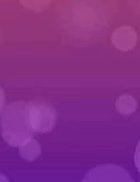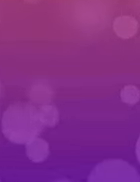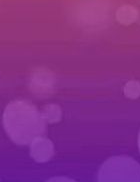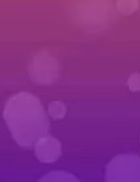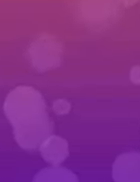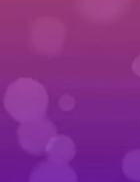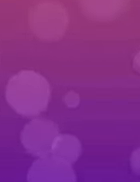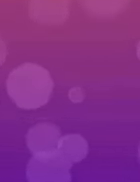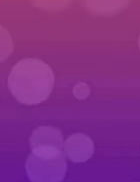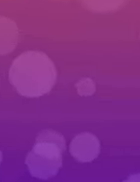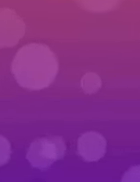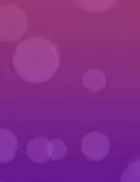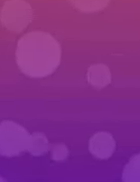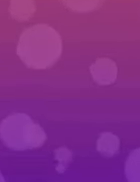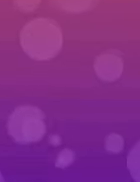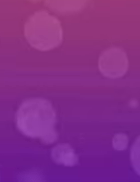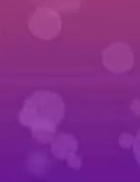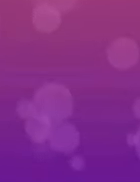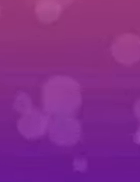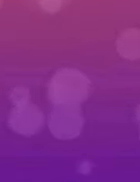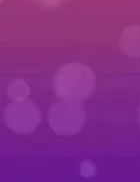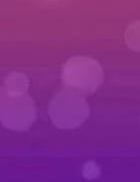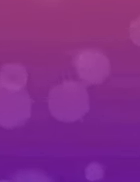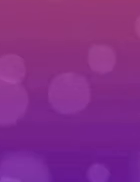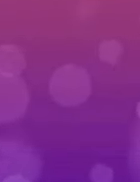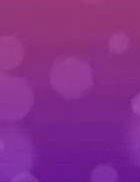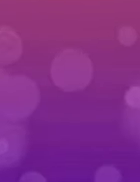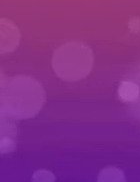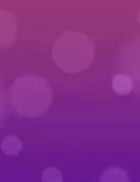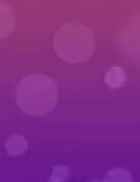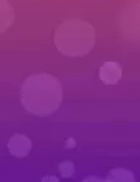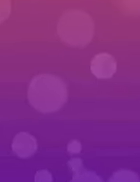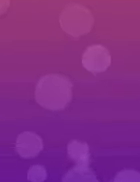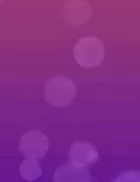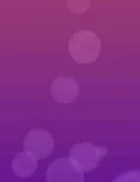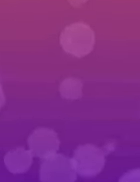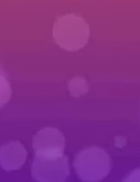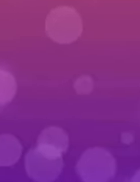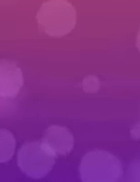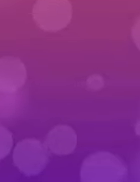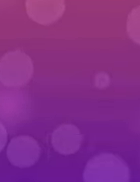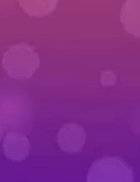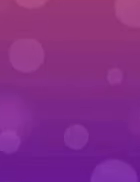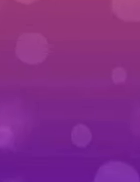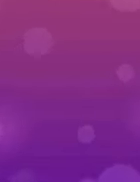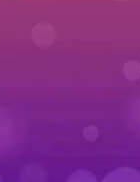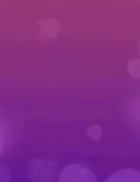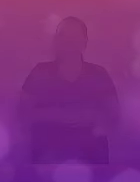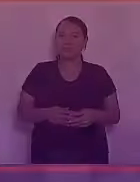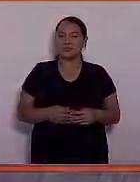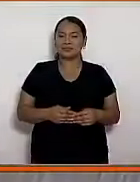mucha suerte tendré. Bienvenidos al sorteo Loto. ¡Loto! ¡Te cambia la vida!